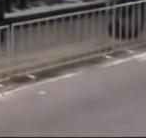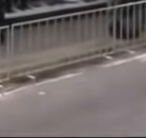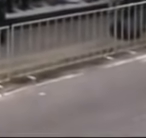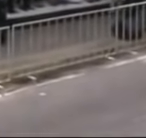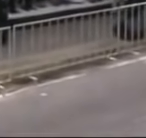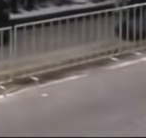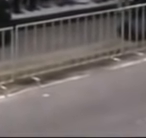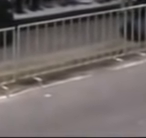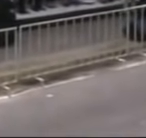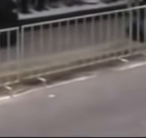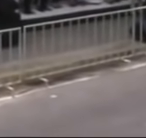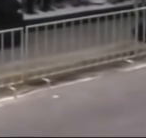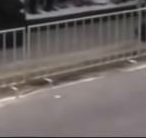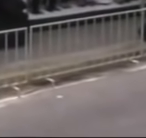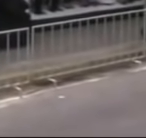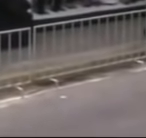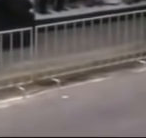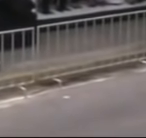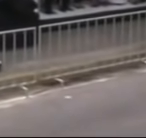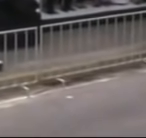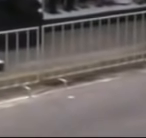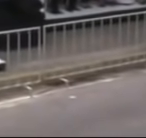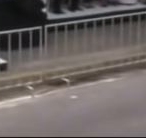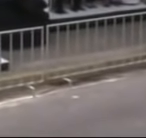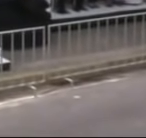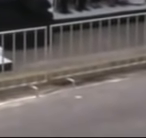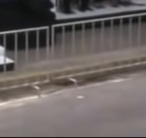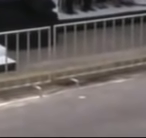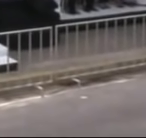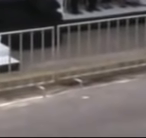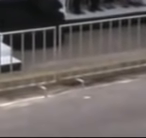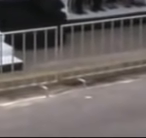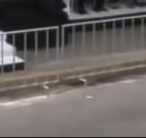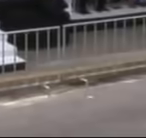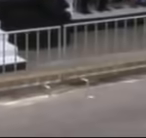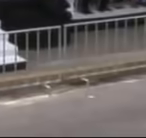sientan más seguros. Se trabaja en tareas de seguridad y de apoyo a la comunidad.